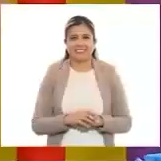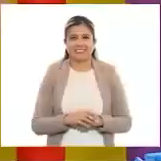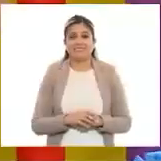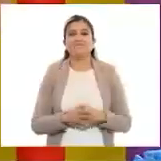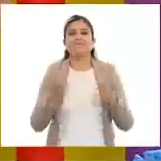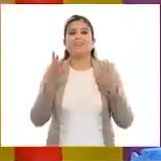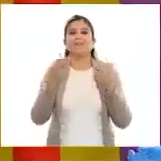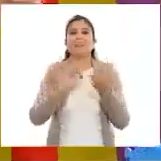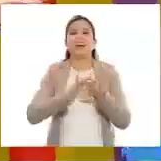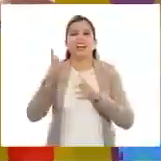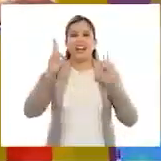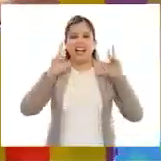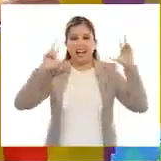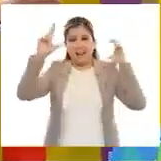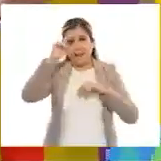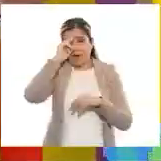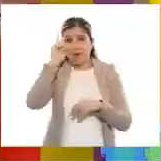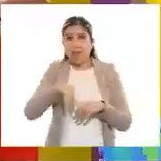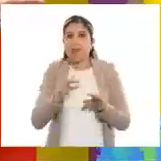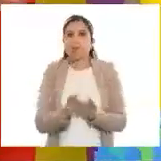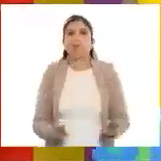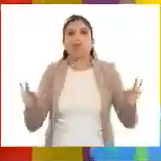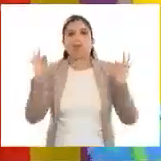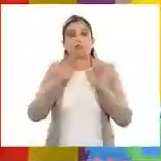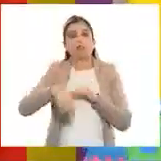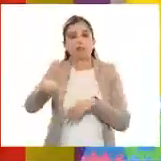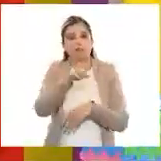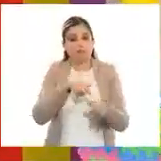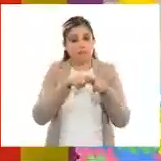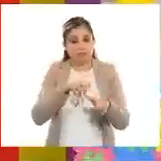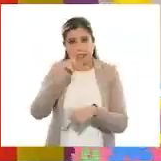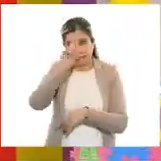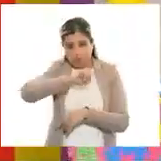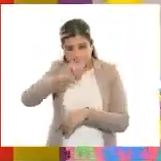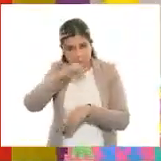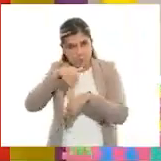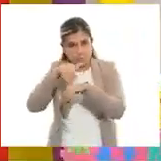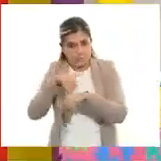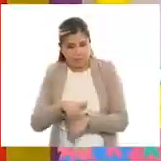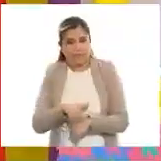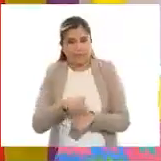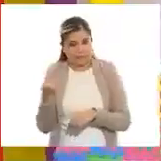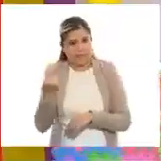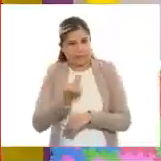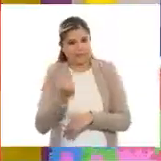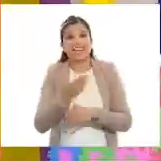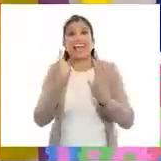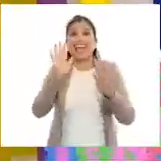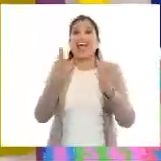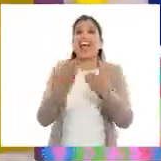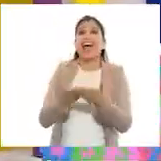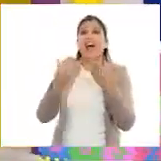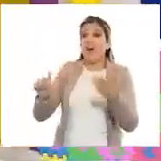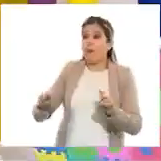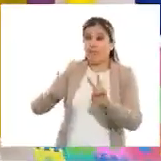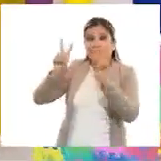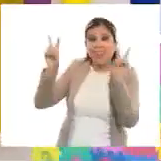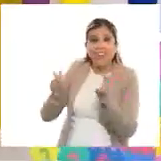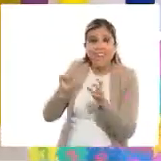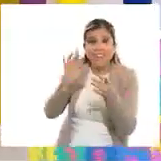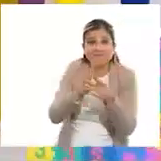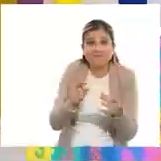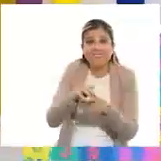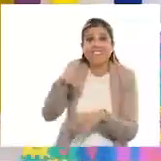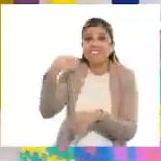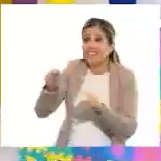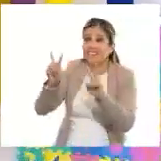Muchas gracias, Ajolisto. Qué importante seguir estas recomendaciones, ¿verdad, niñas y niños? Oigan, ahora sí les voy a contar cuál es el tema de la clase de hoy. Se